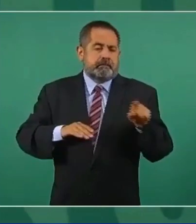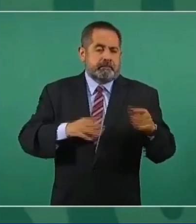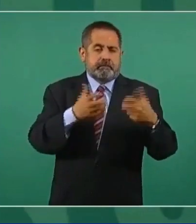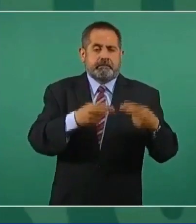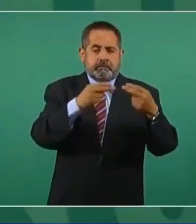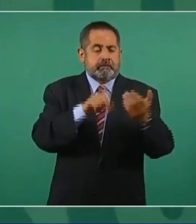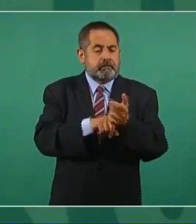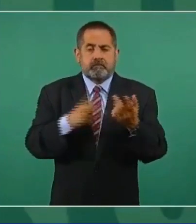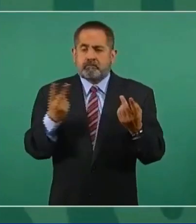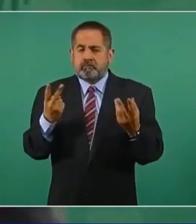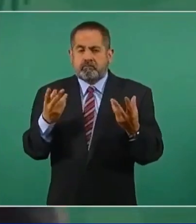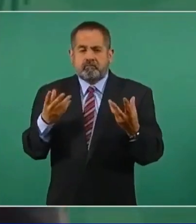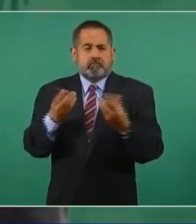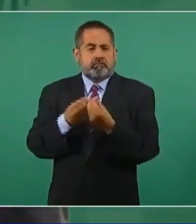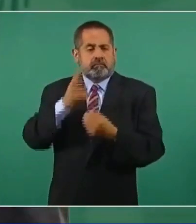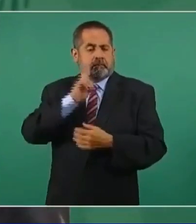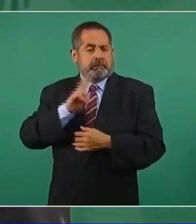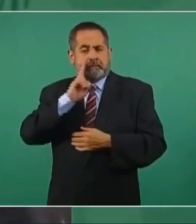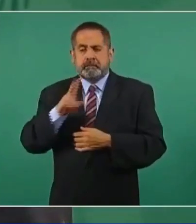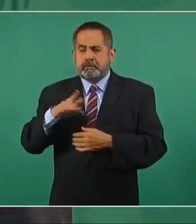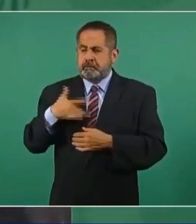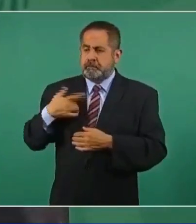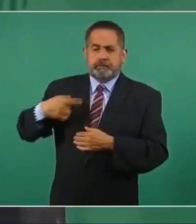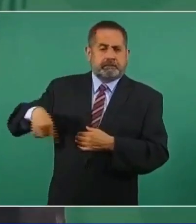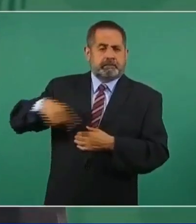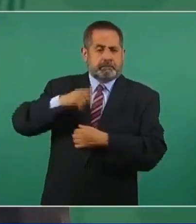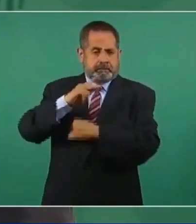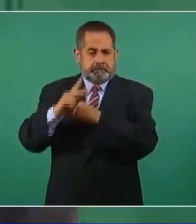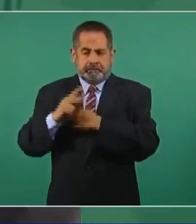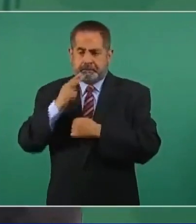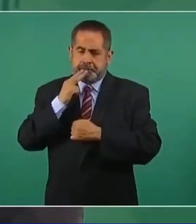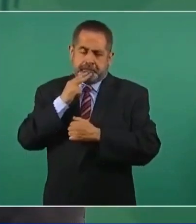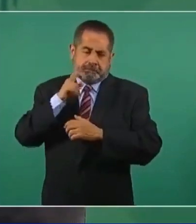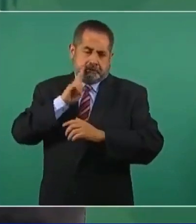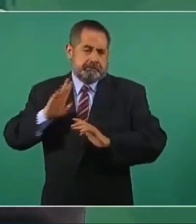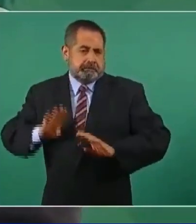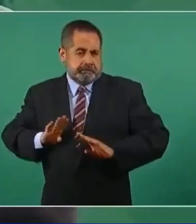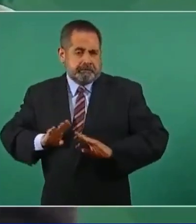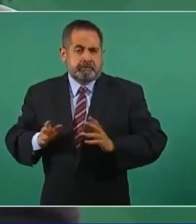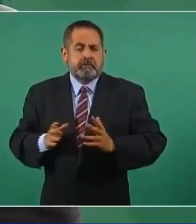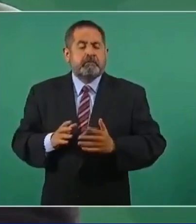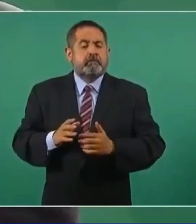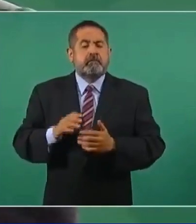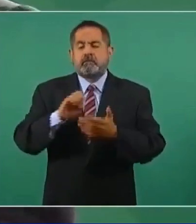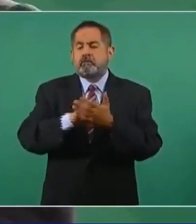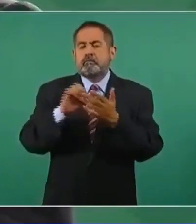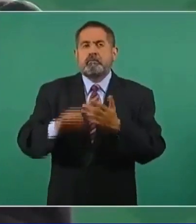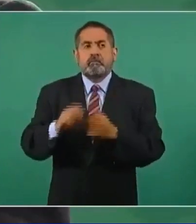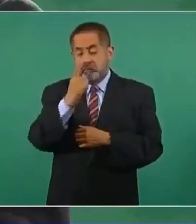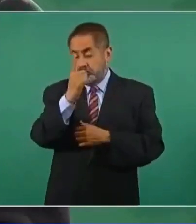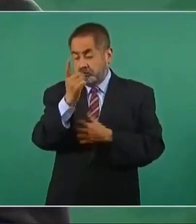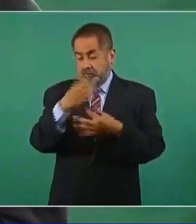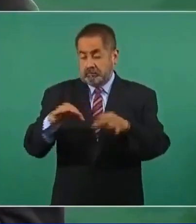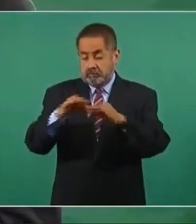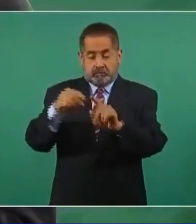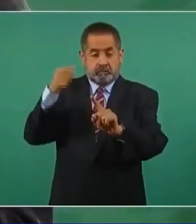se fortalezca el interés de la nación. Por ejemplo, nos importa